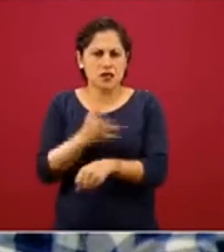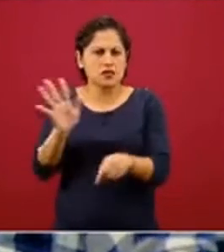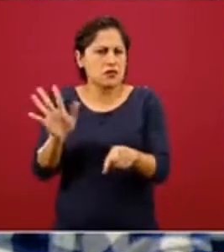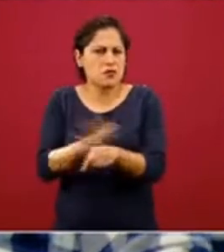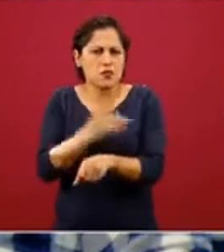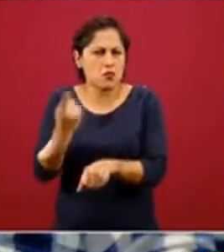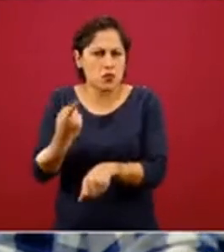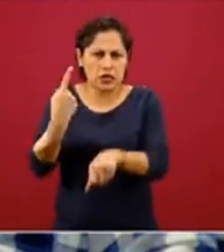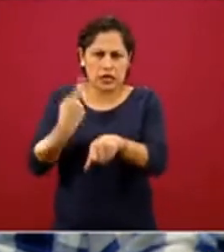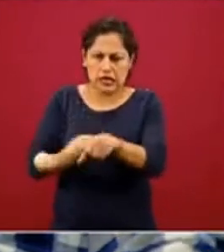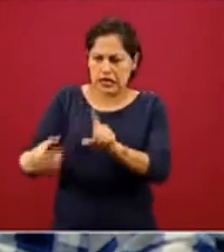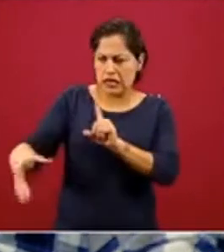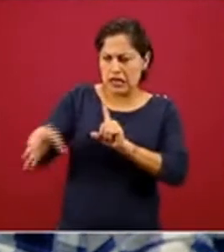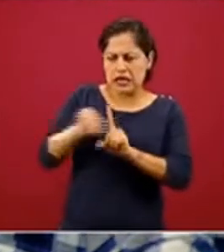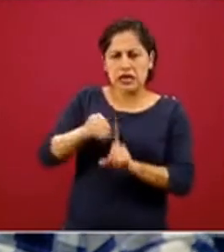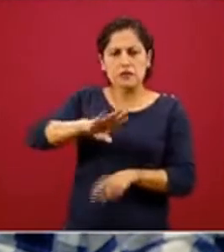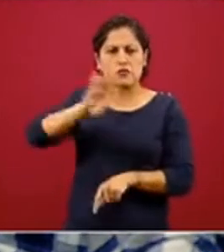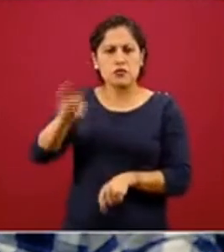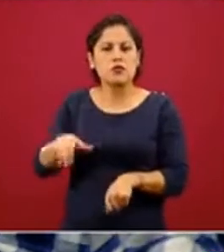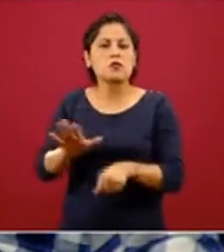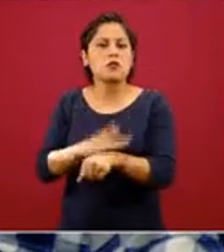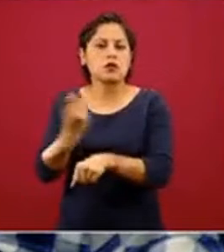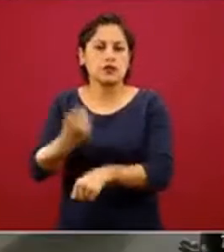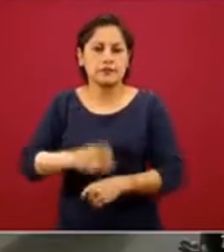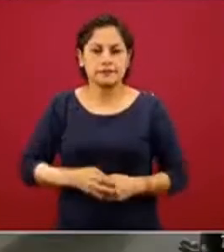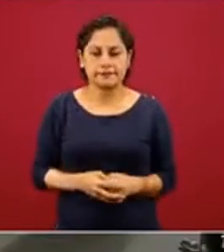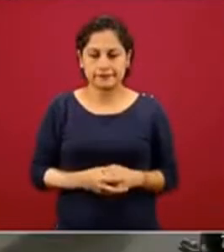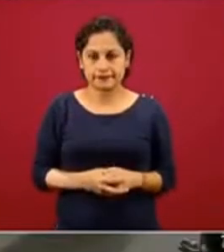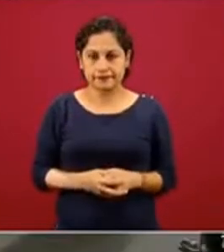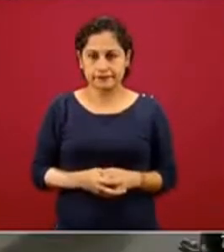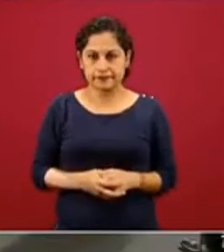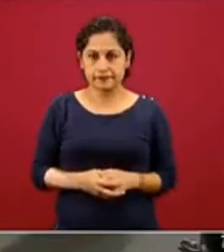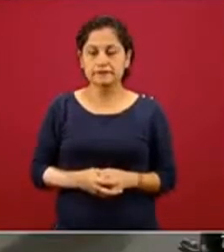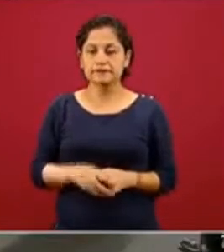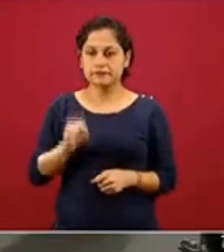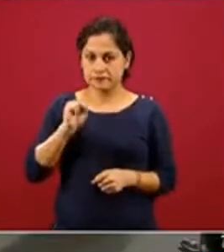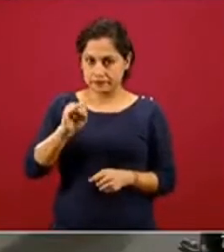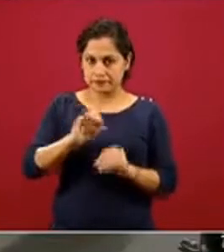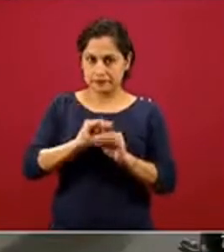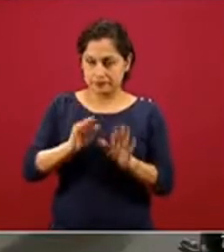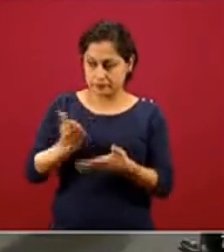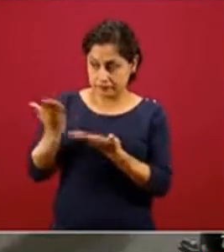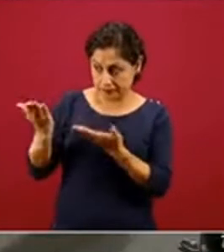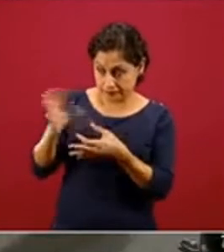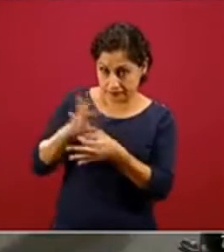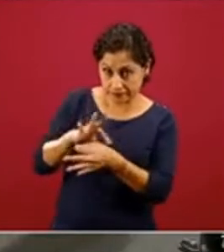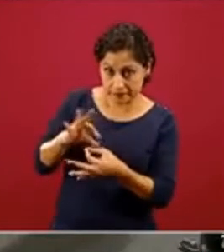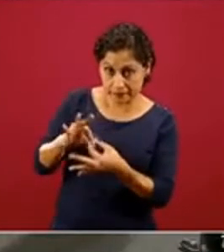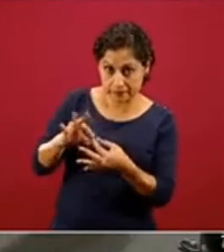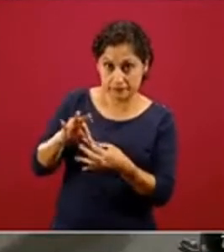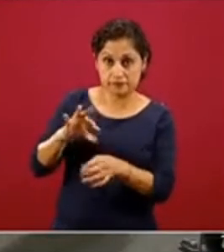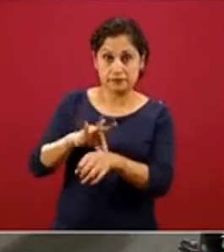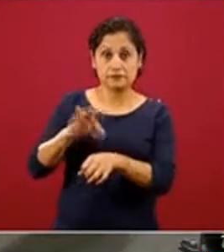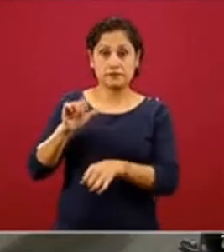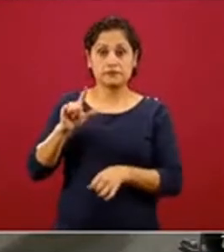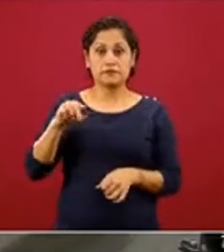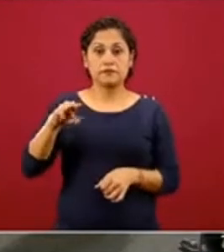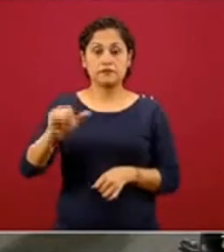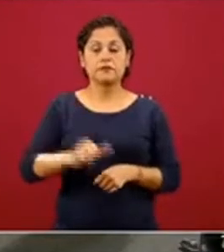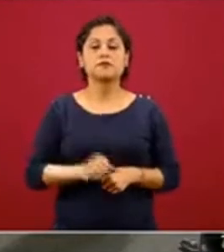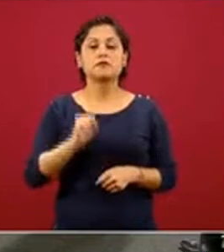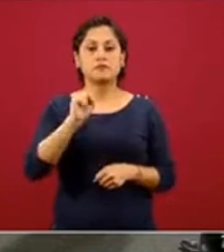las defunciones de este grupo. Gracias. Con mucho gusto, le pido al doctor Alomía si nos da estos detalles. Claro que